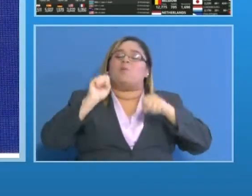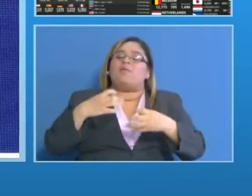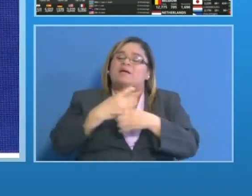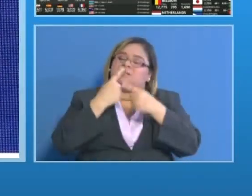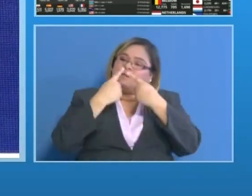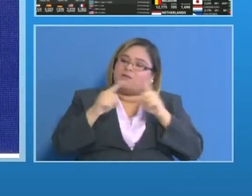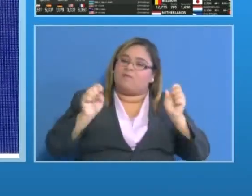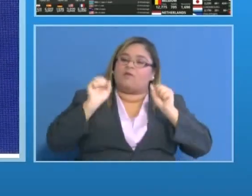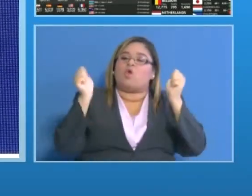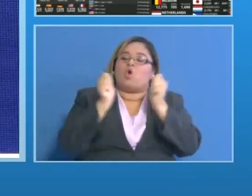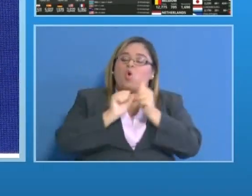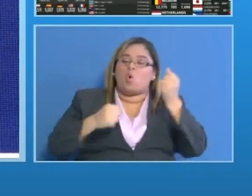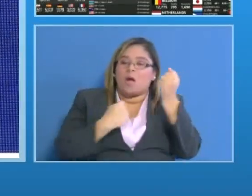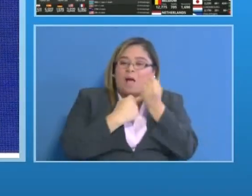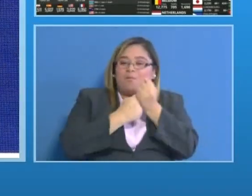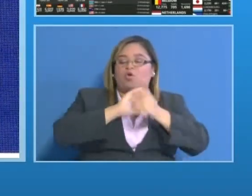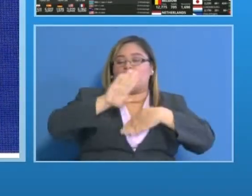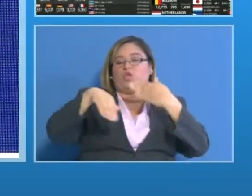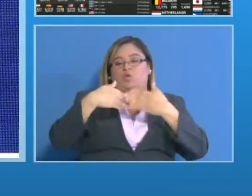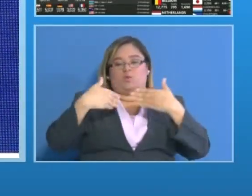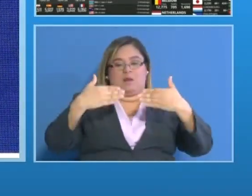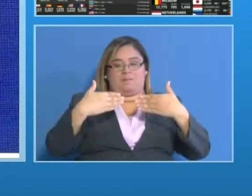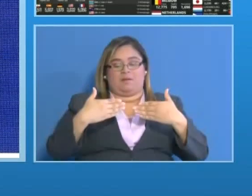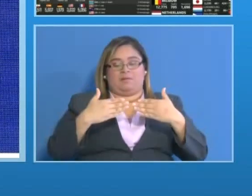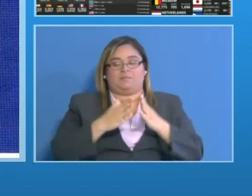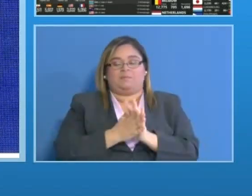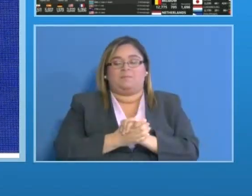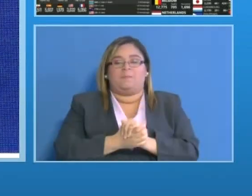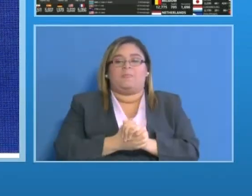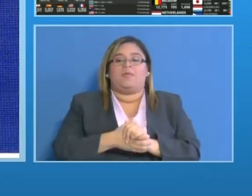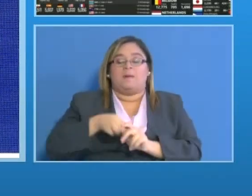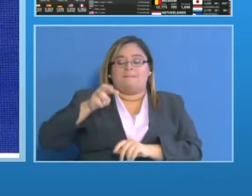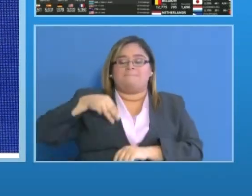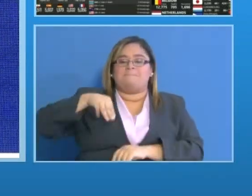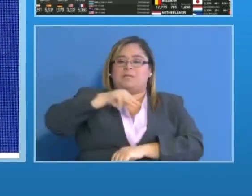con el apoyo de toda la sociedad. Ministro Pino.